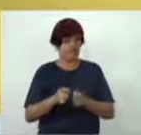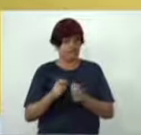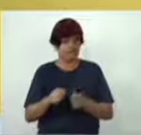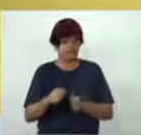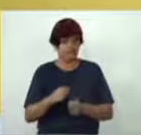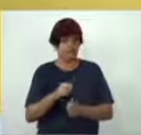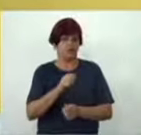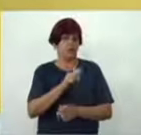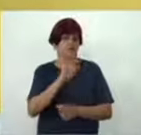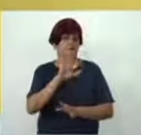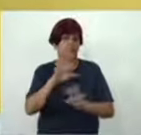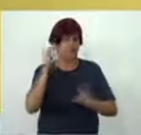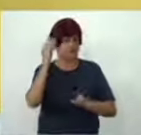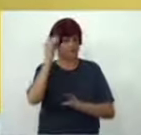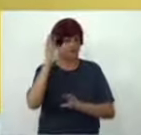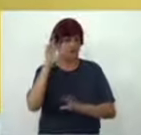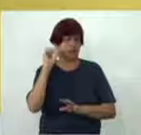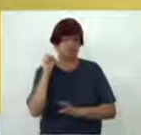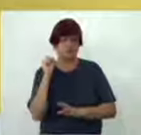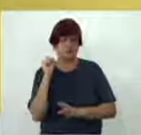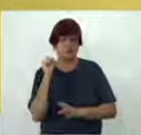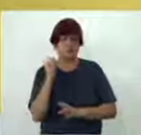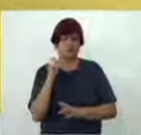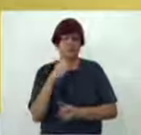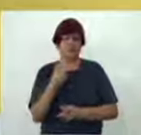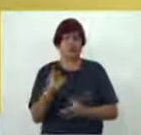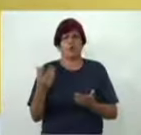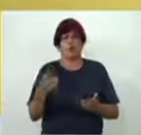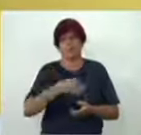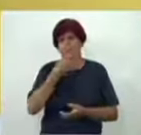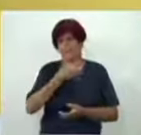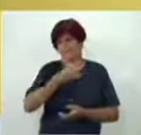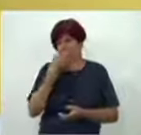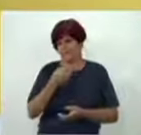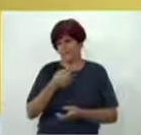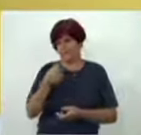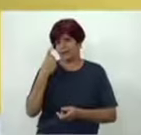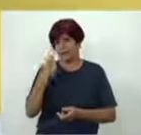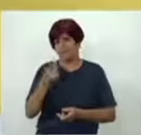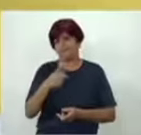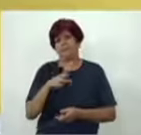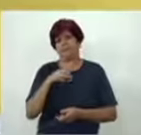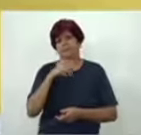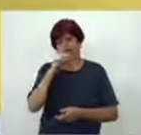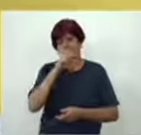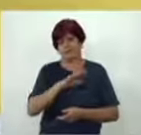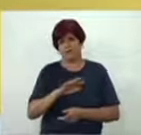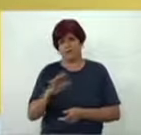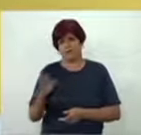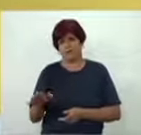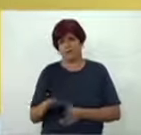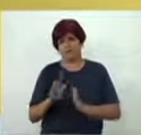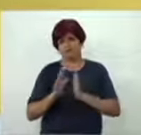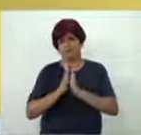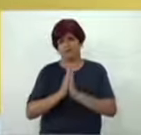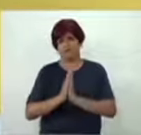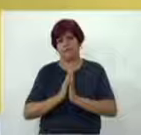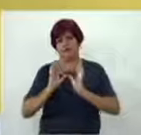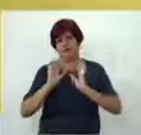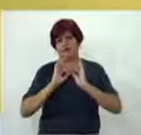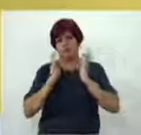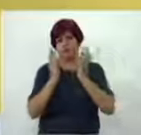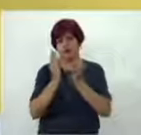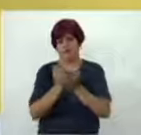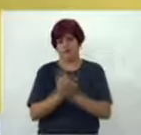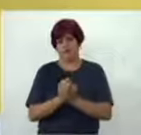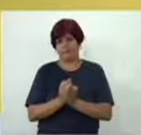hayan quedado ustedes aclaradas en cuanto a lo que resulta la fundamentación metodológica de la primera infancia y, por favor, la familia,